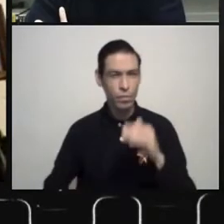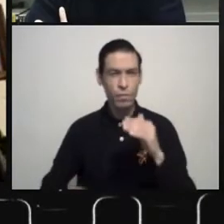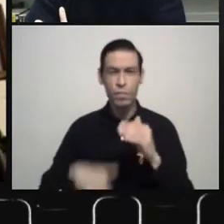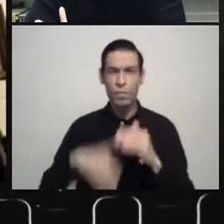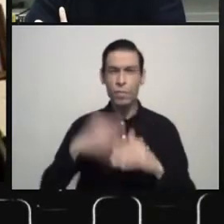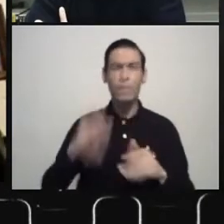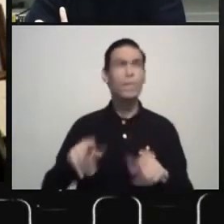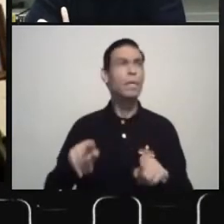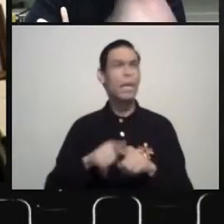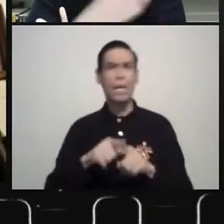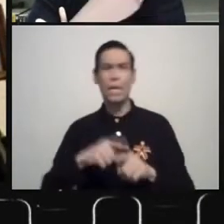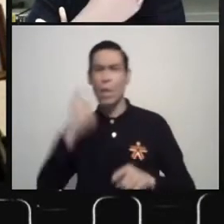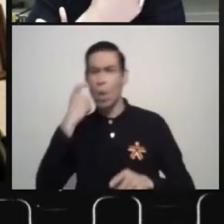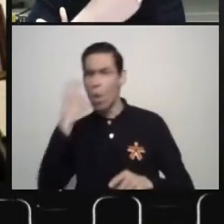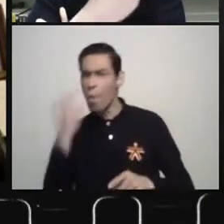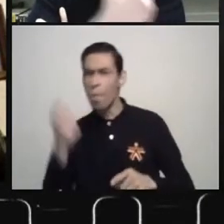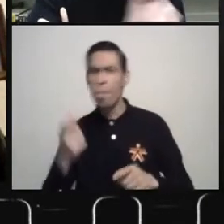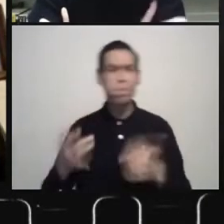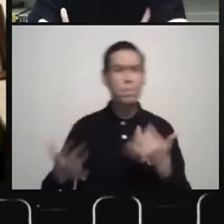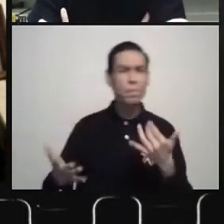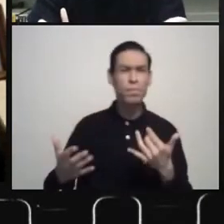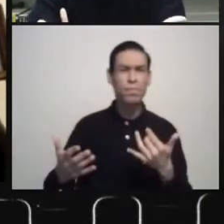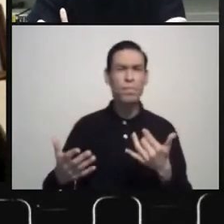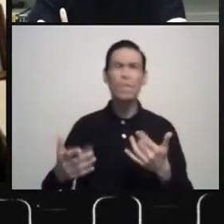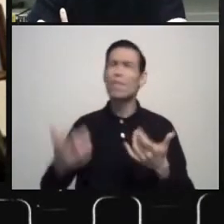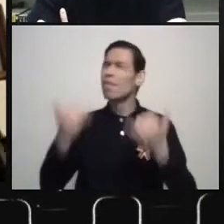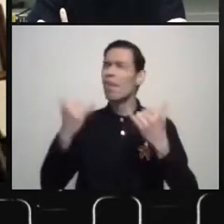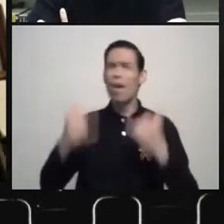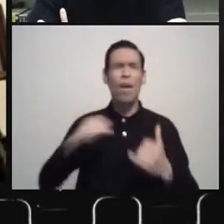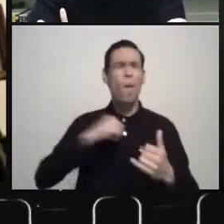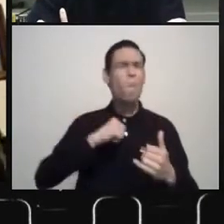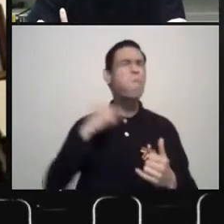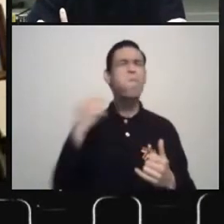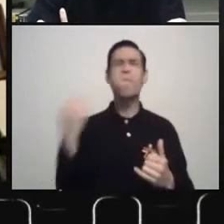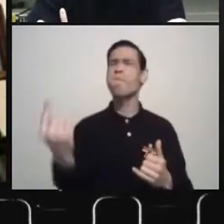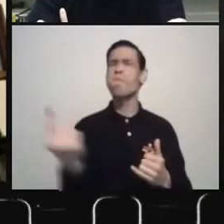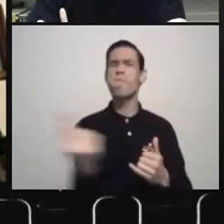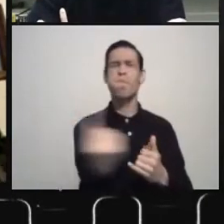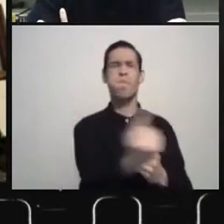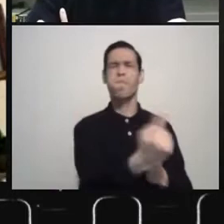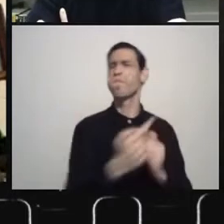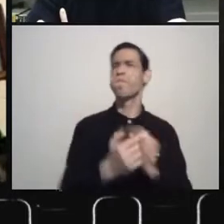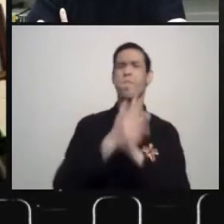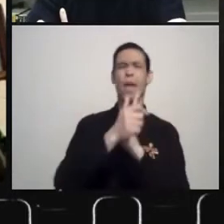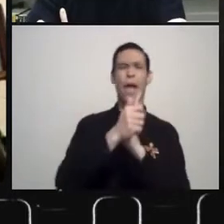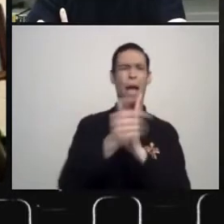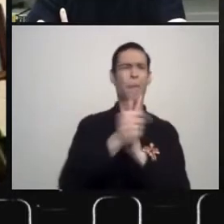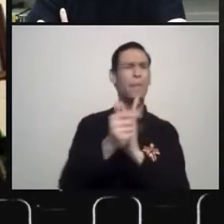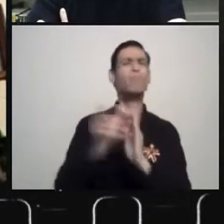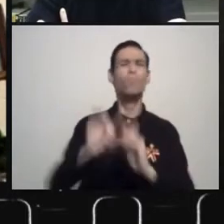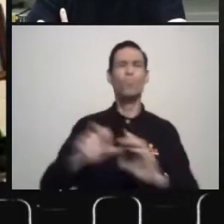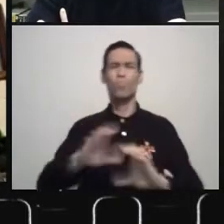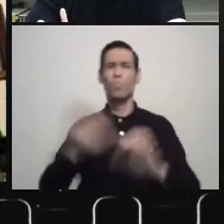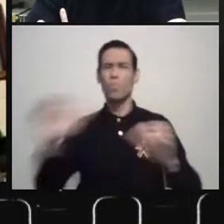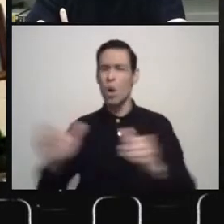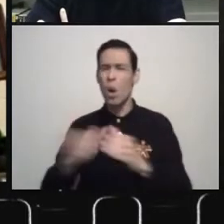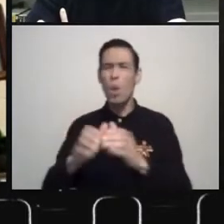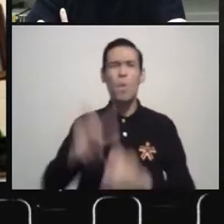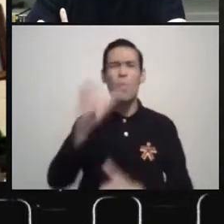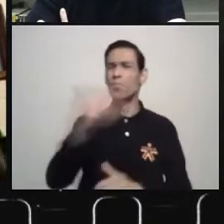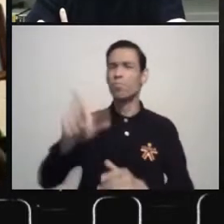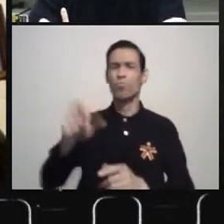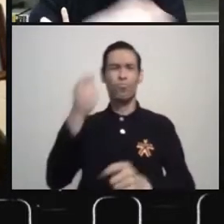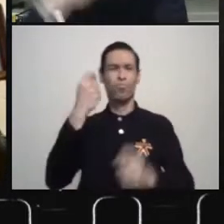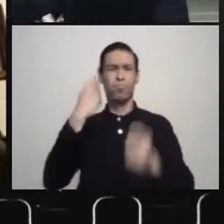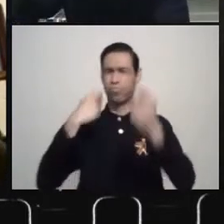hacerlas, buscar, mira, hoy hay tantos talentos, tú te puedes armar un grupo desde alguien que sea un gran vendedor hasta un gran